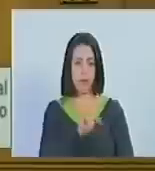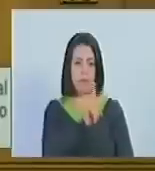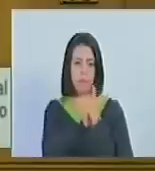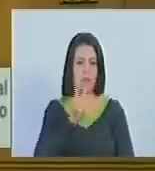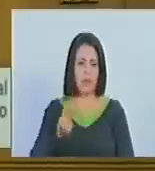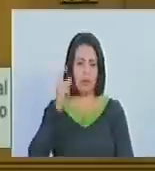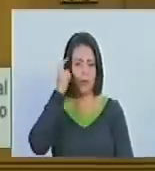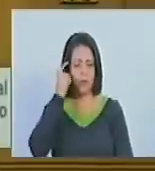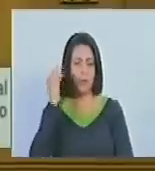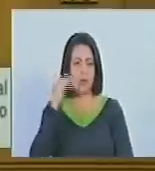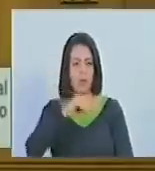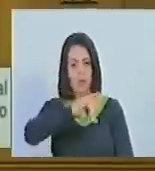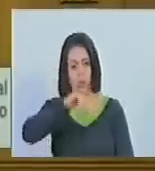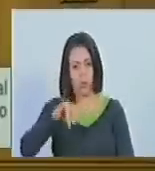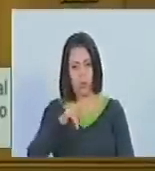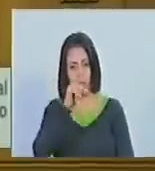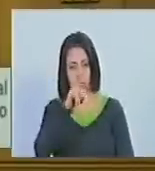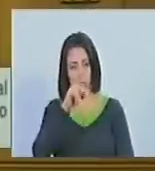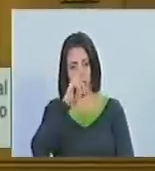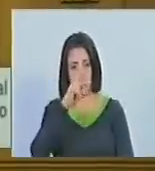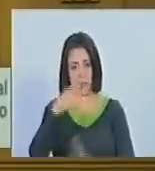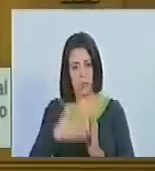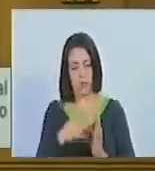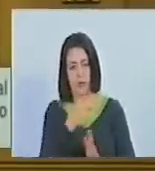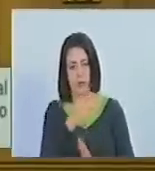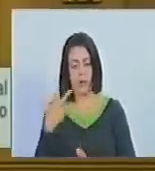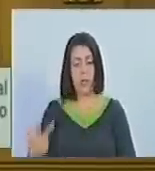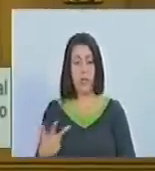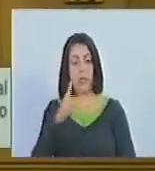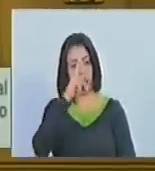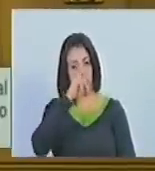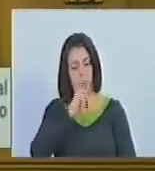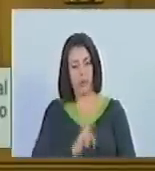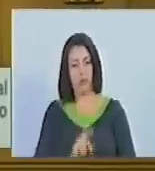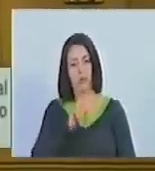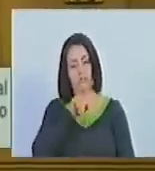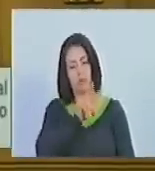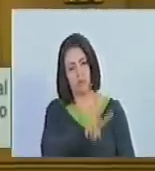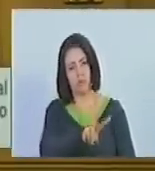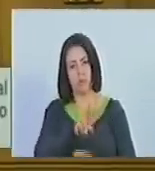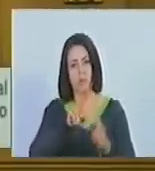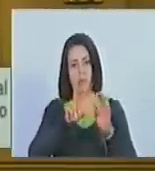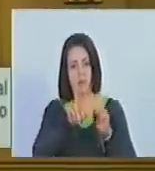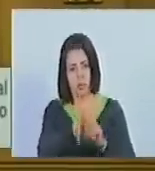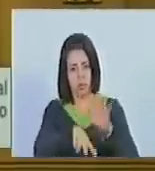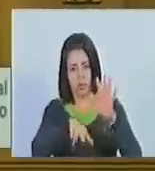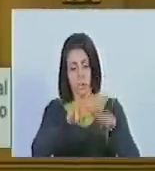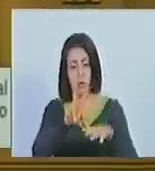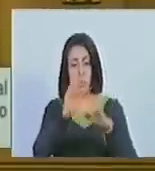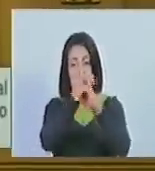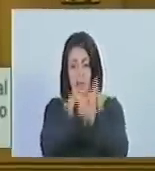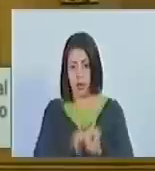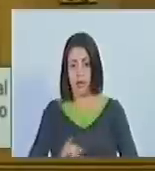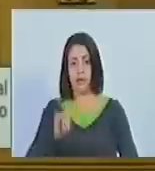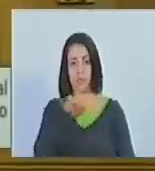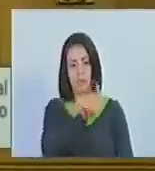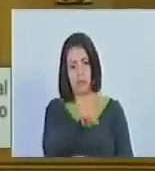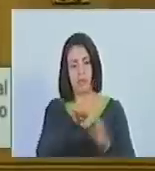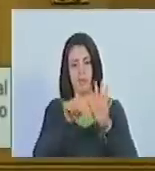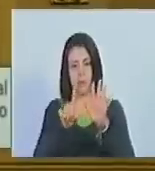los 22 días del mes de junio de 2023 años 213 de la Independencia